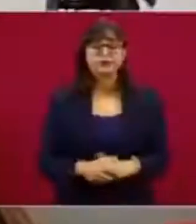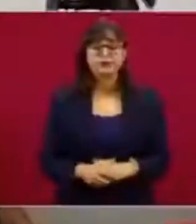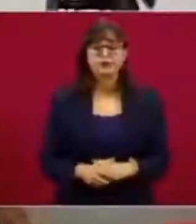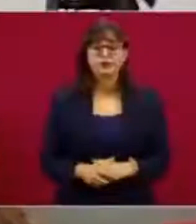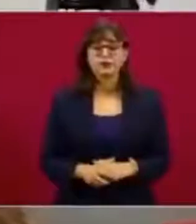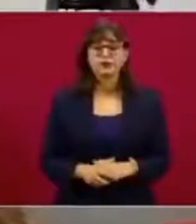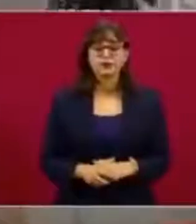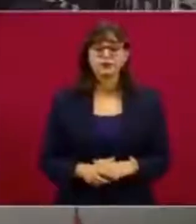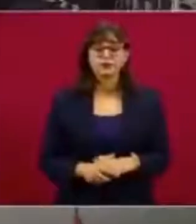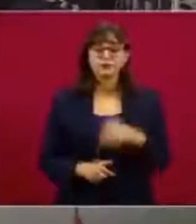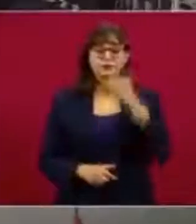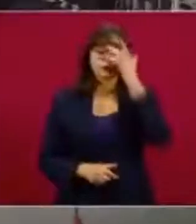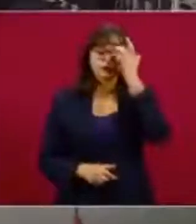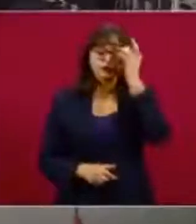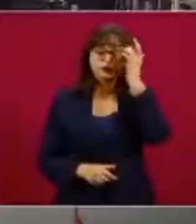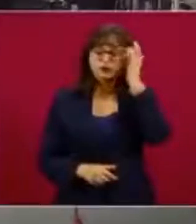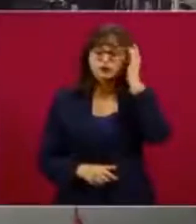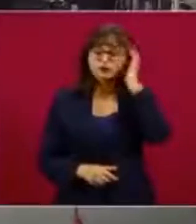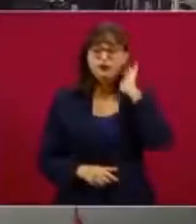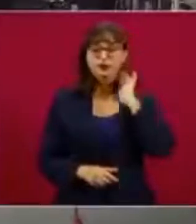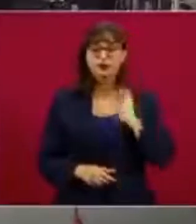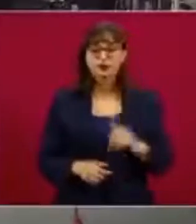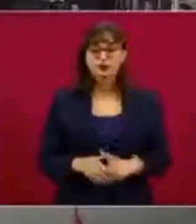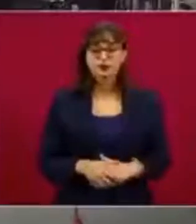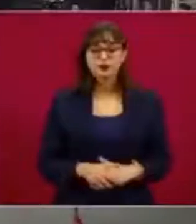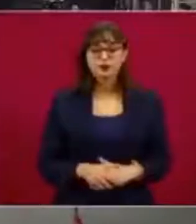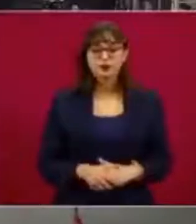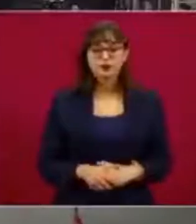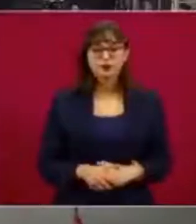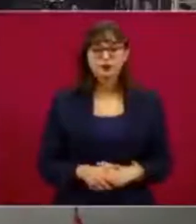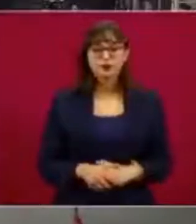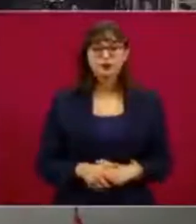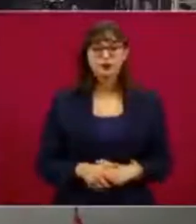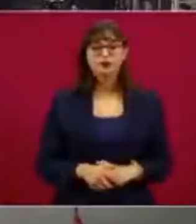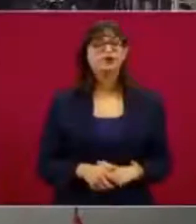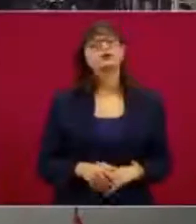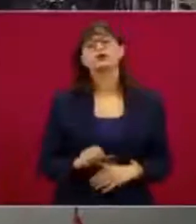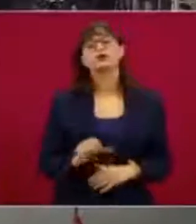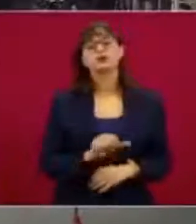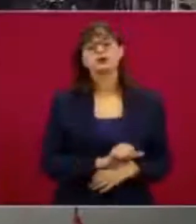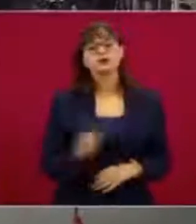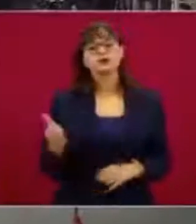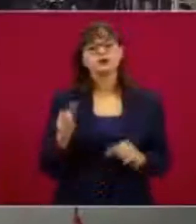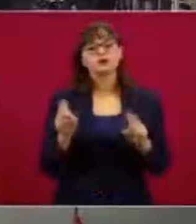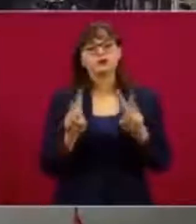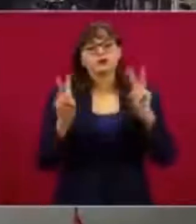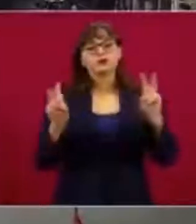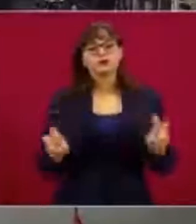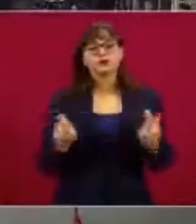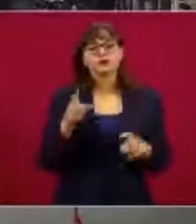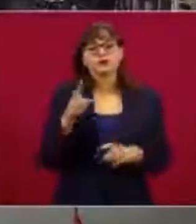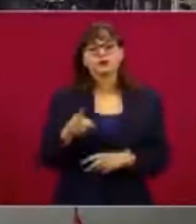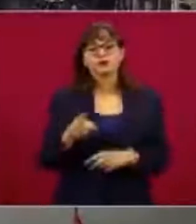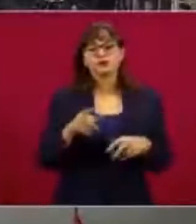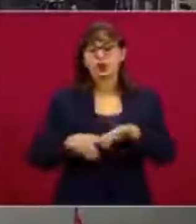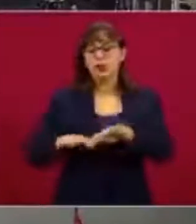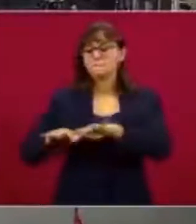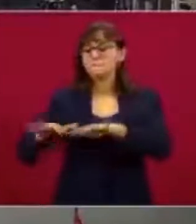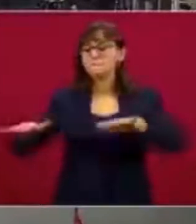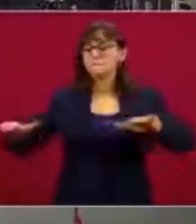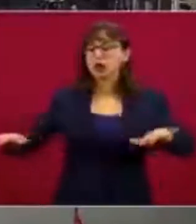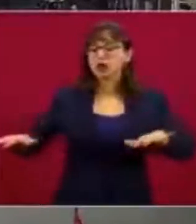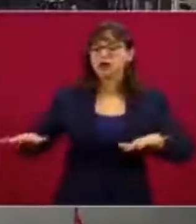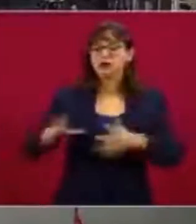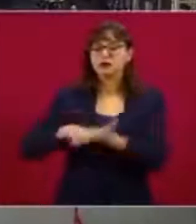Y hablaba también en algún otro momento, bueno, ¿y alguna vez se había platicado del tema de otros favoritos que hay con las concesiones de playas? Hay en